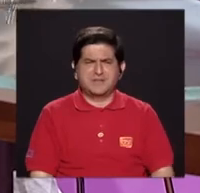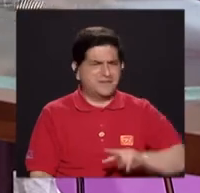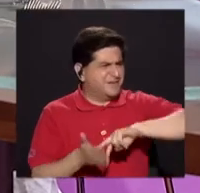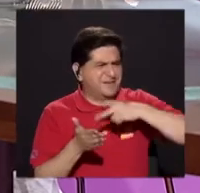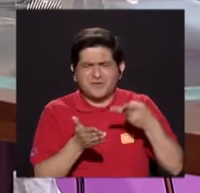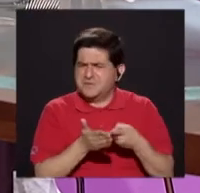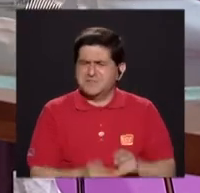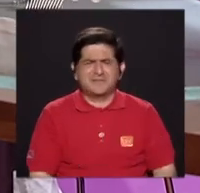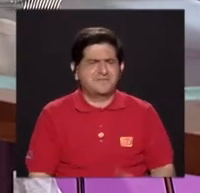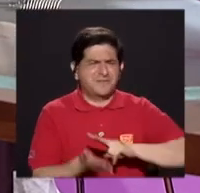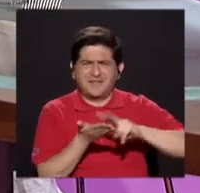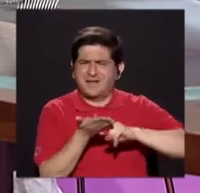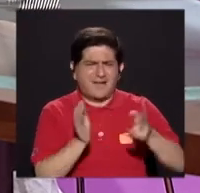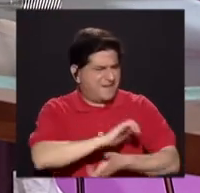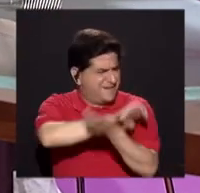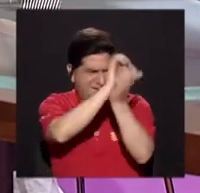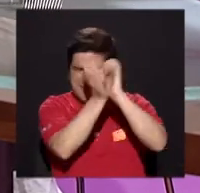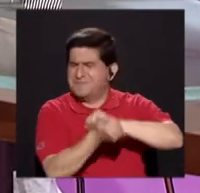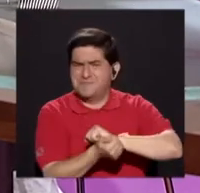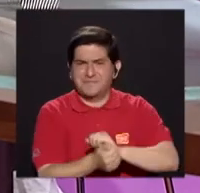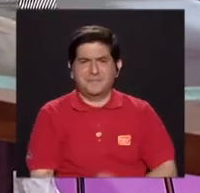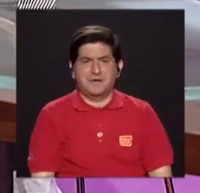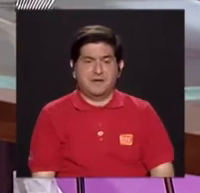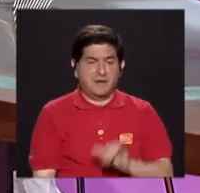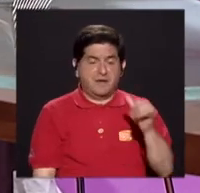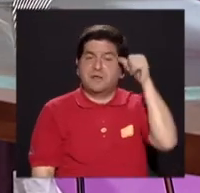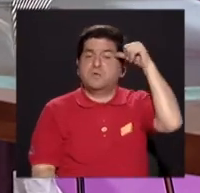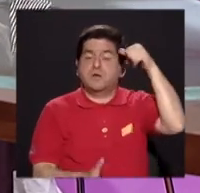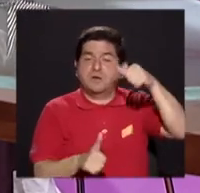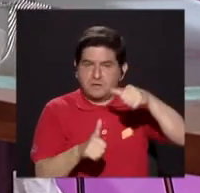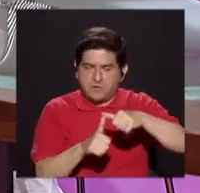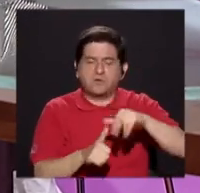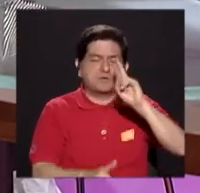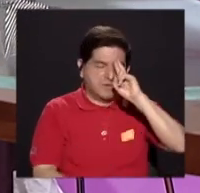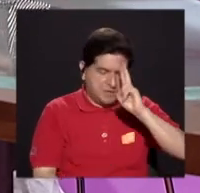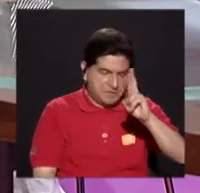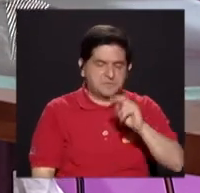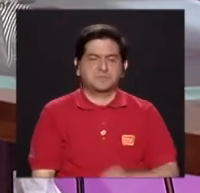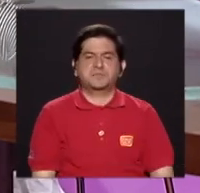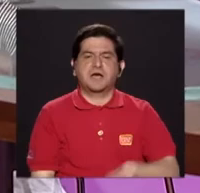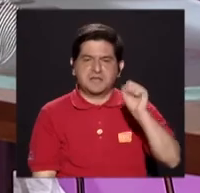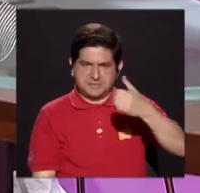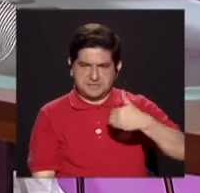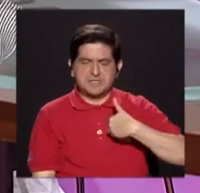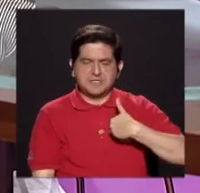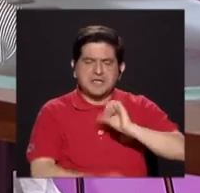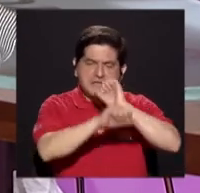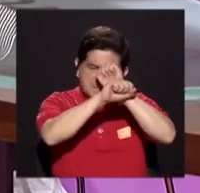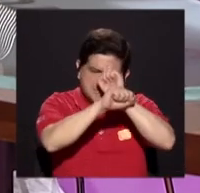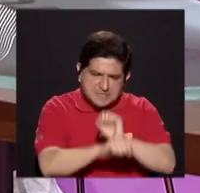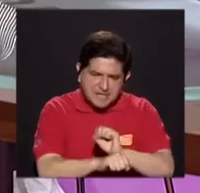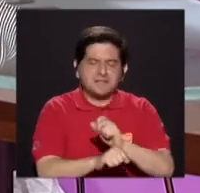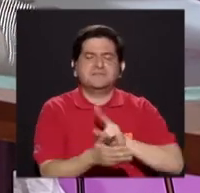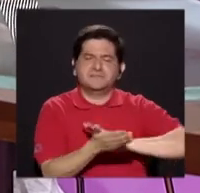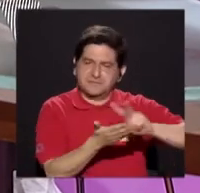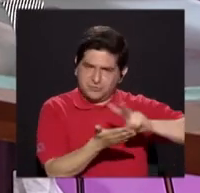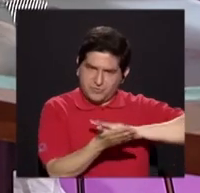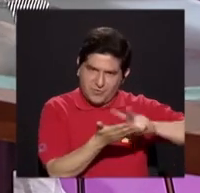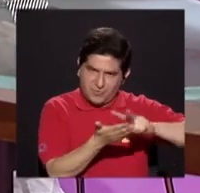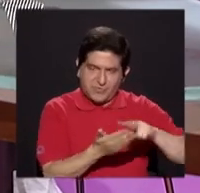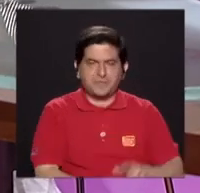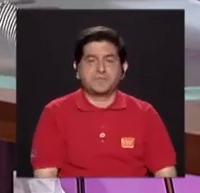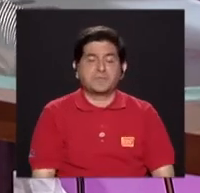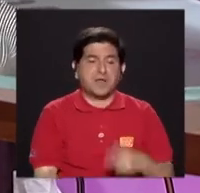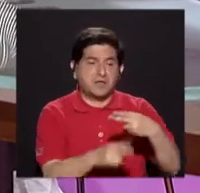gran cambio, ¿verdad? Es decir, como bien vos decís, y también hay que reconocérselo, tiene más tradición el Partido de Liberación Nacional de